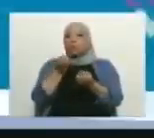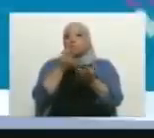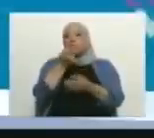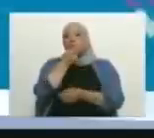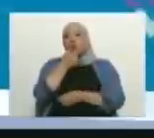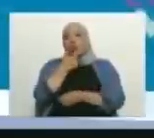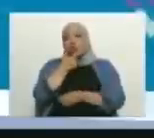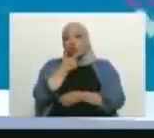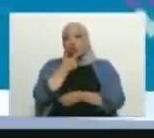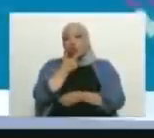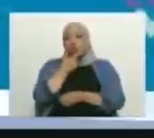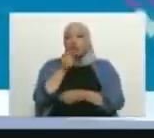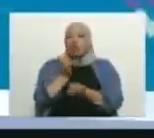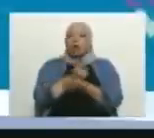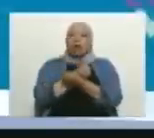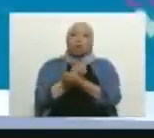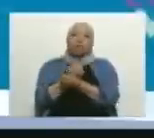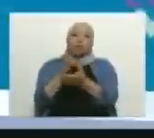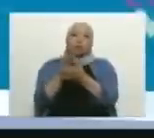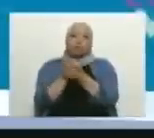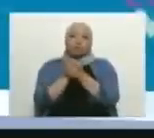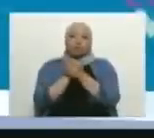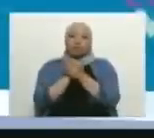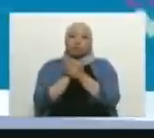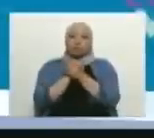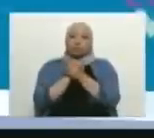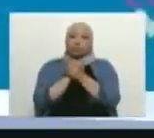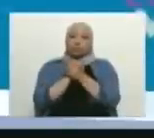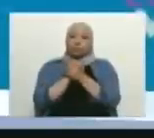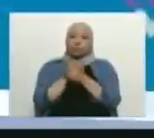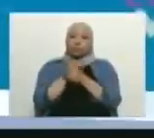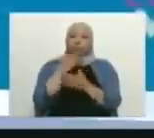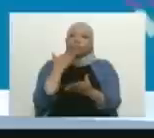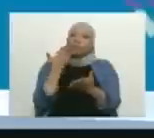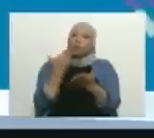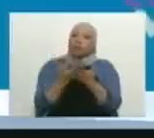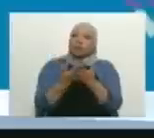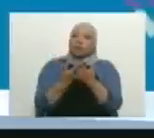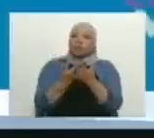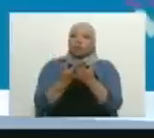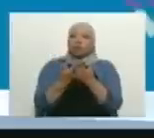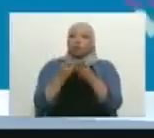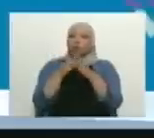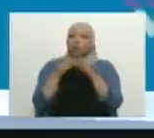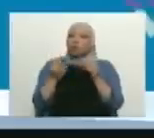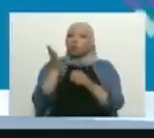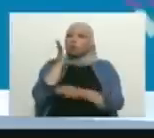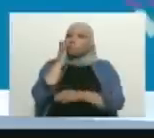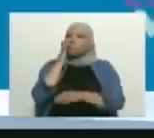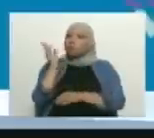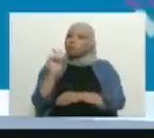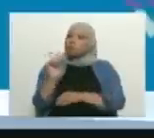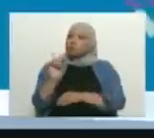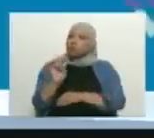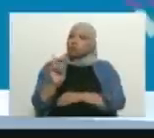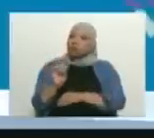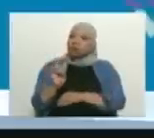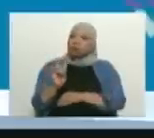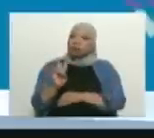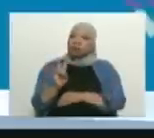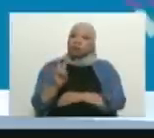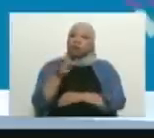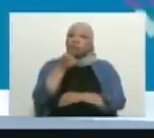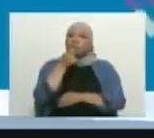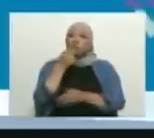de amor, de solidaridad, de agradecimiento con todas las madres venezolanas. Yo estoy